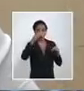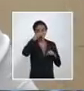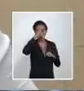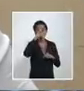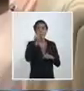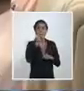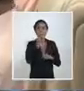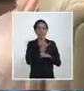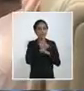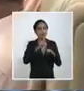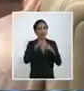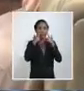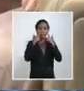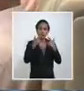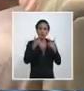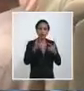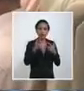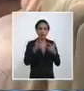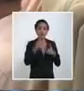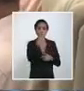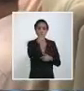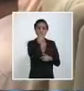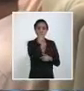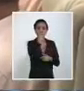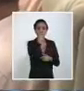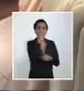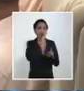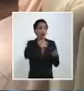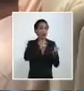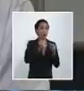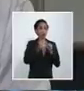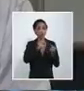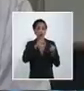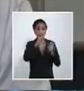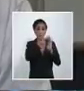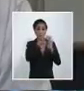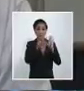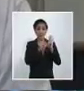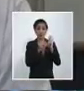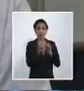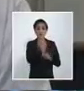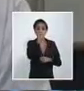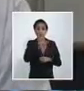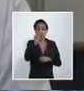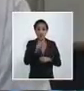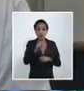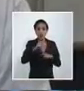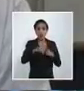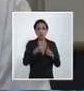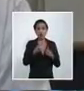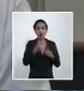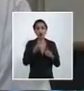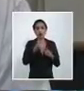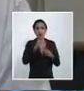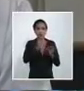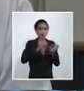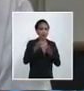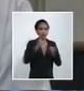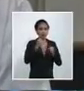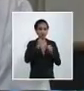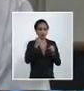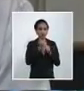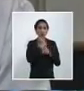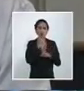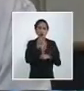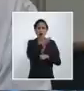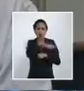la importancia del uso del nasabuco como medida de control. Ahora, el nasabuco es importante. Requiere por sus funciones de trabajo, también para la